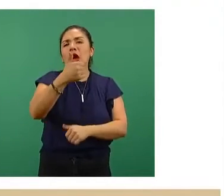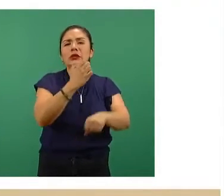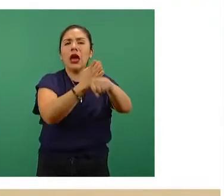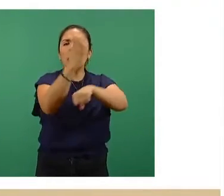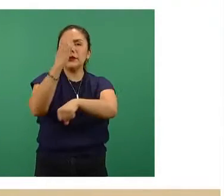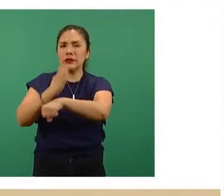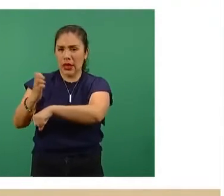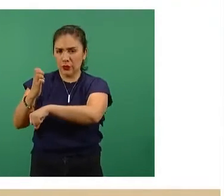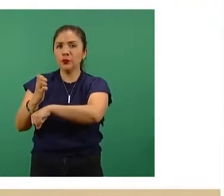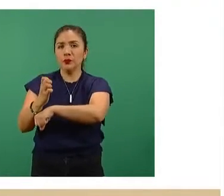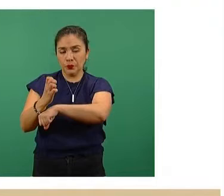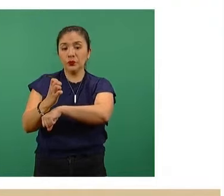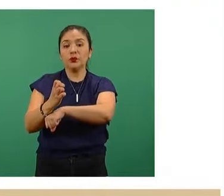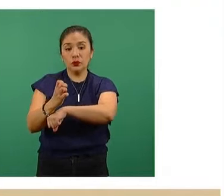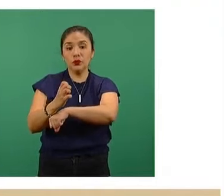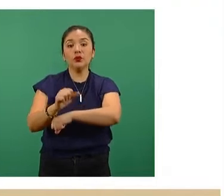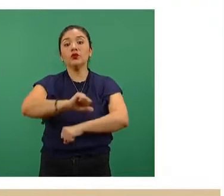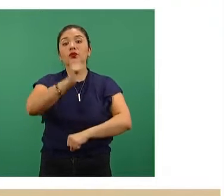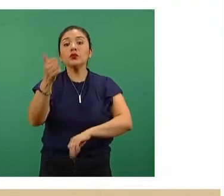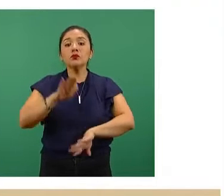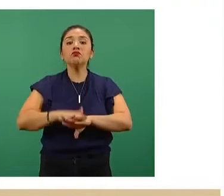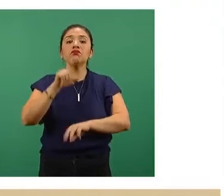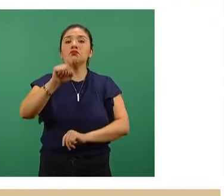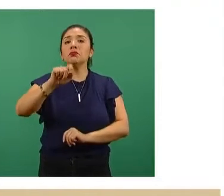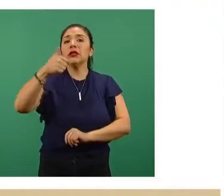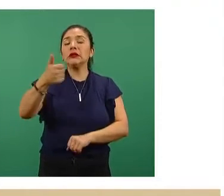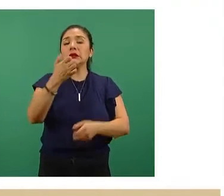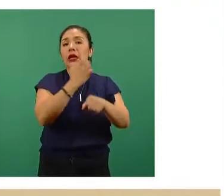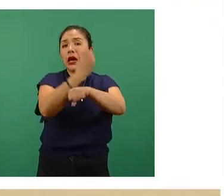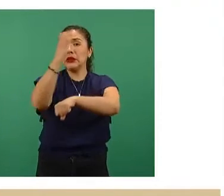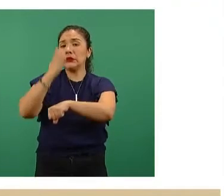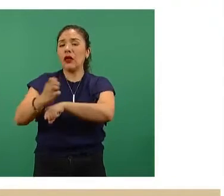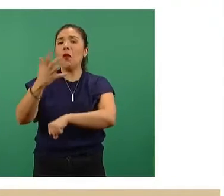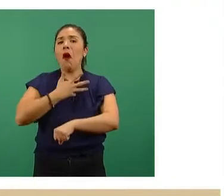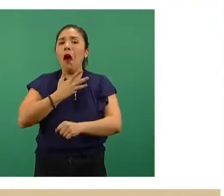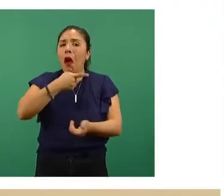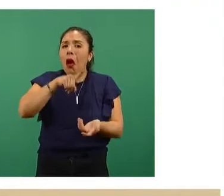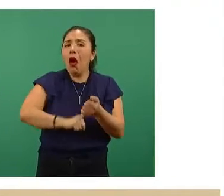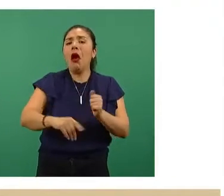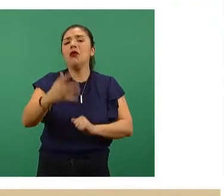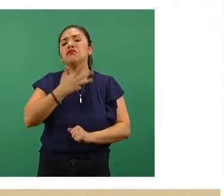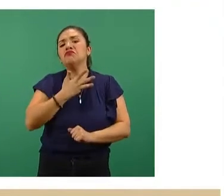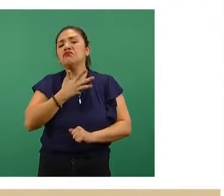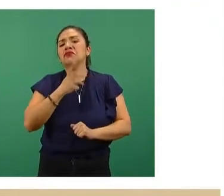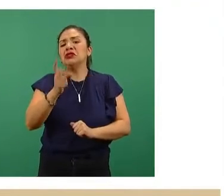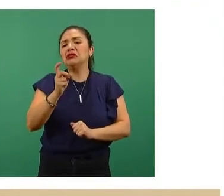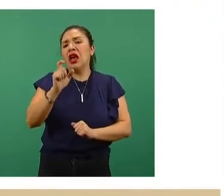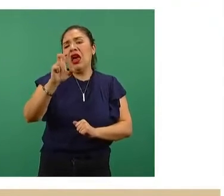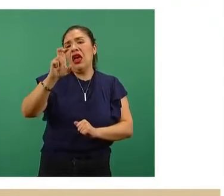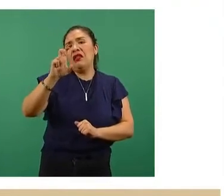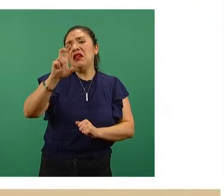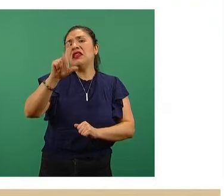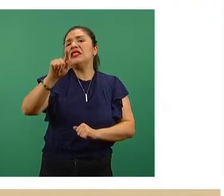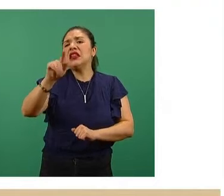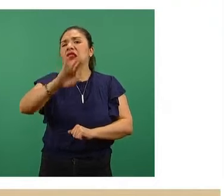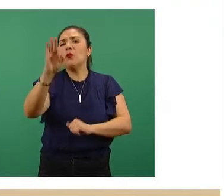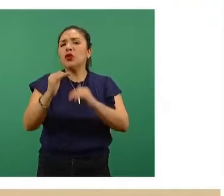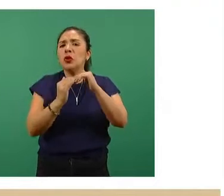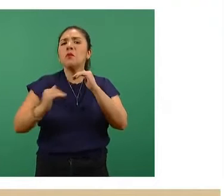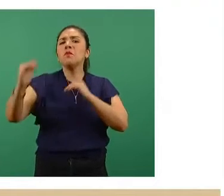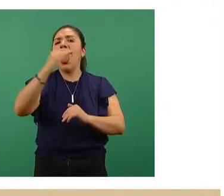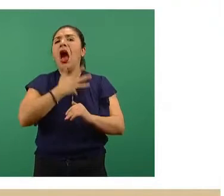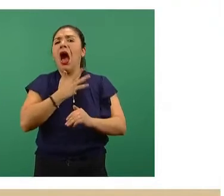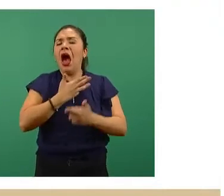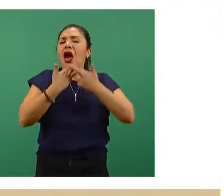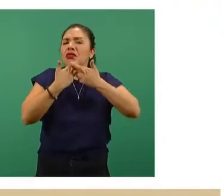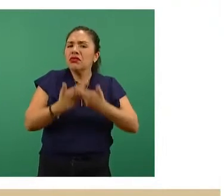entidades federativas, y tenemos la gran mayoría, 26, que inclusive tienen pues 70% o más